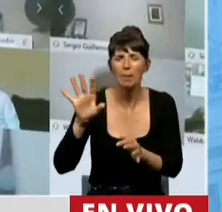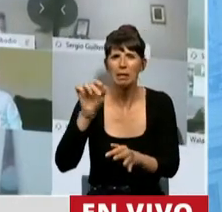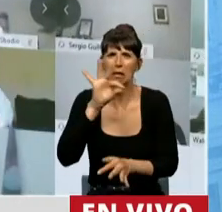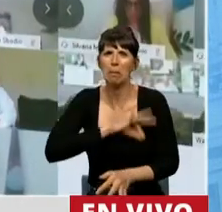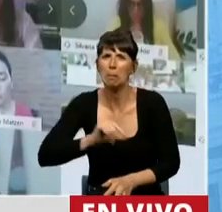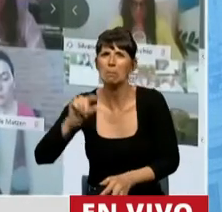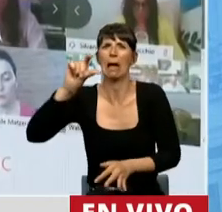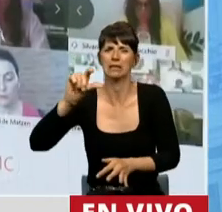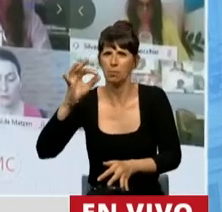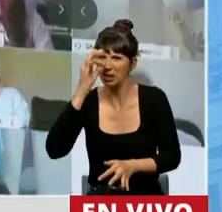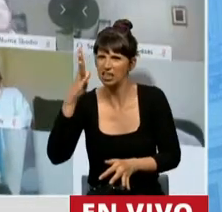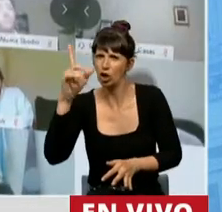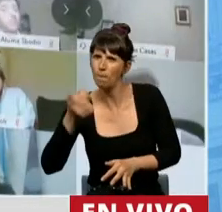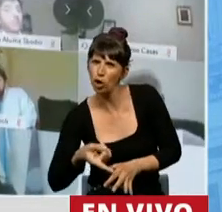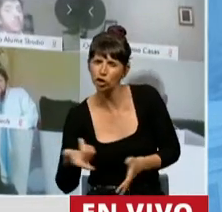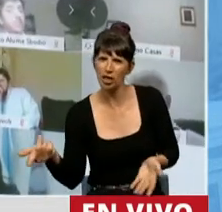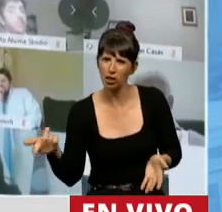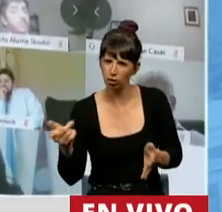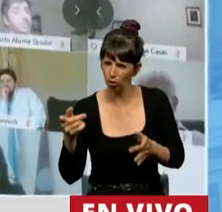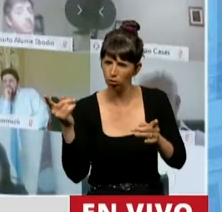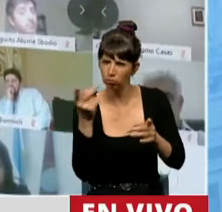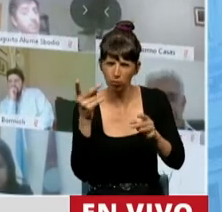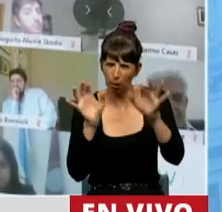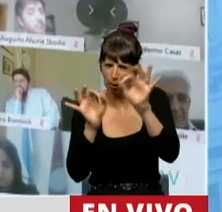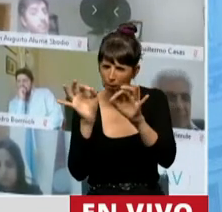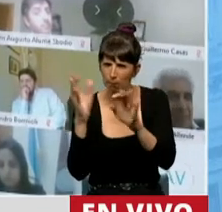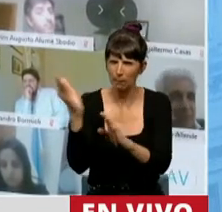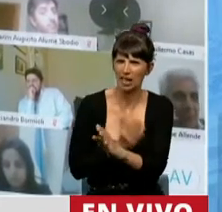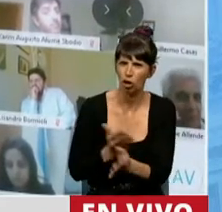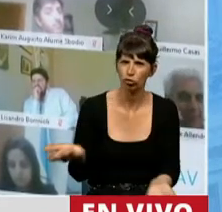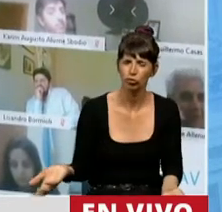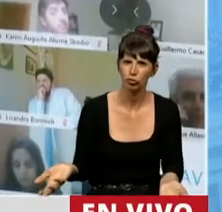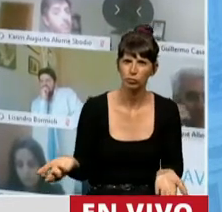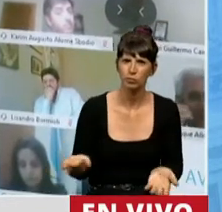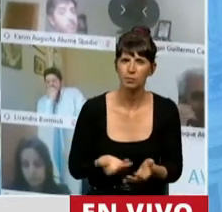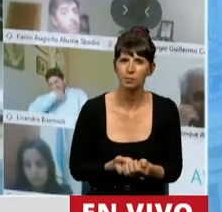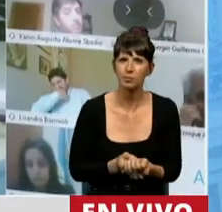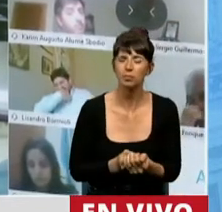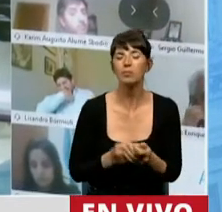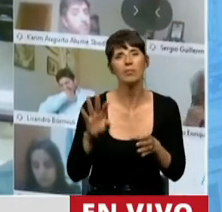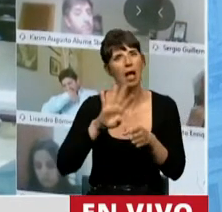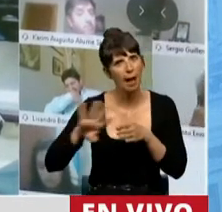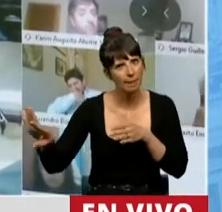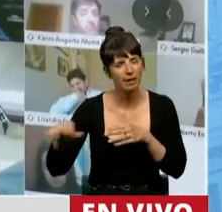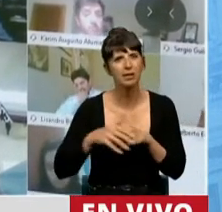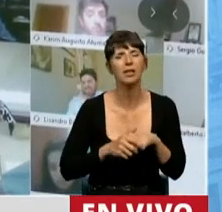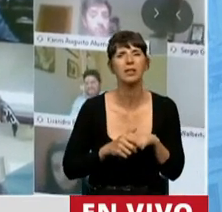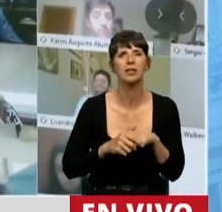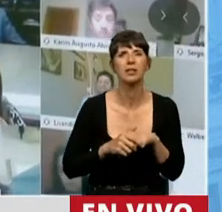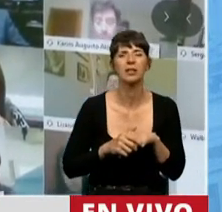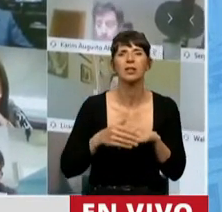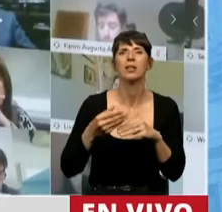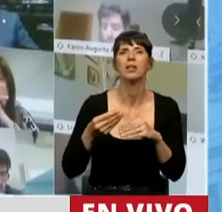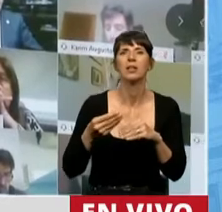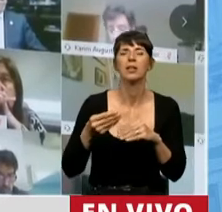25%, es decir, un promedio mucho más bajo que el piso pronosticado. Por otra parte, el promedio de